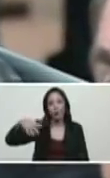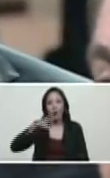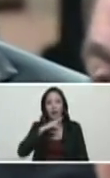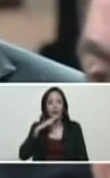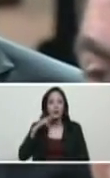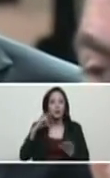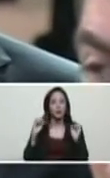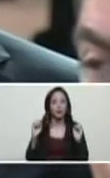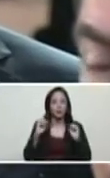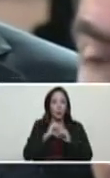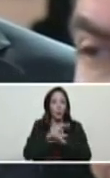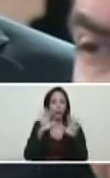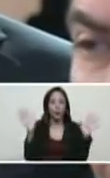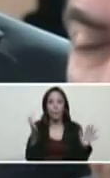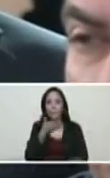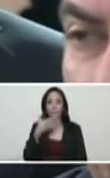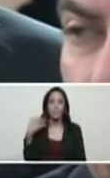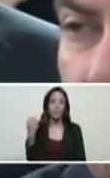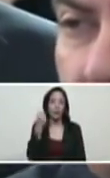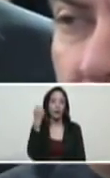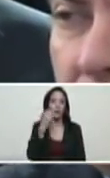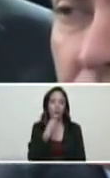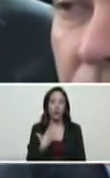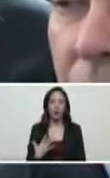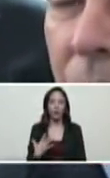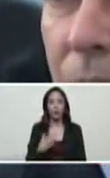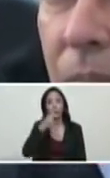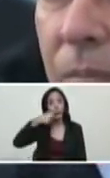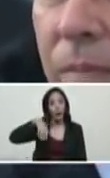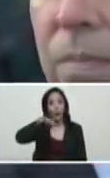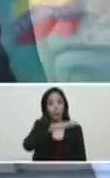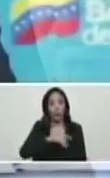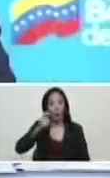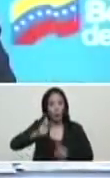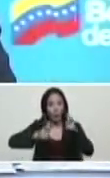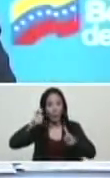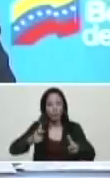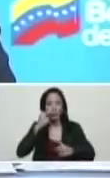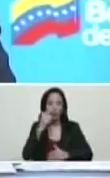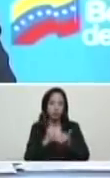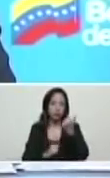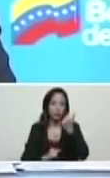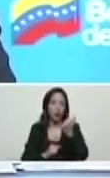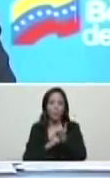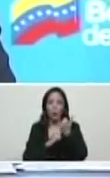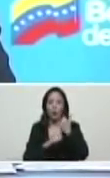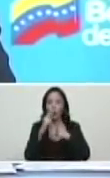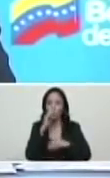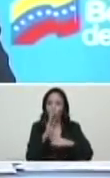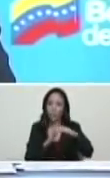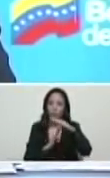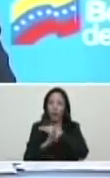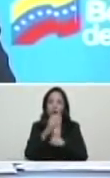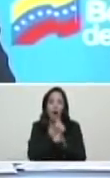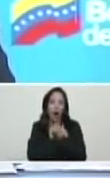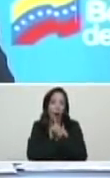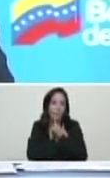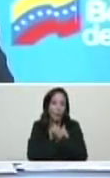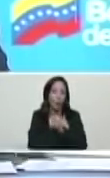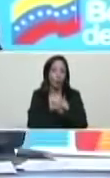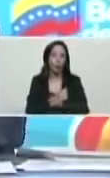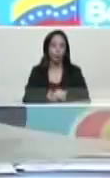brillo, hermosura, y el pueblo con su generosidad, con su amor.